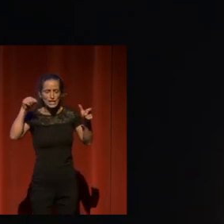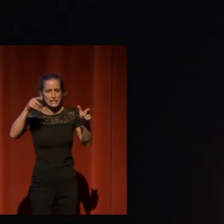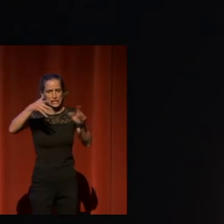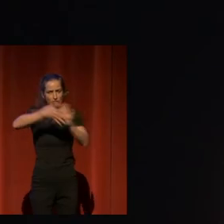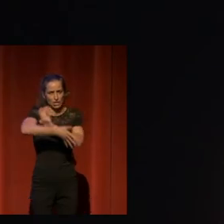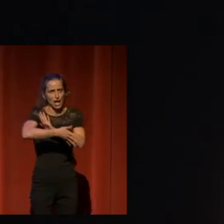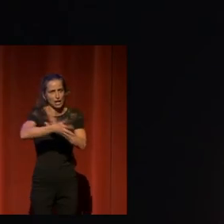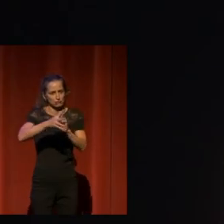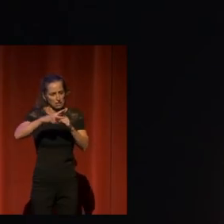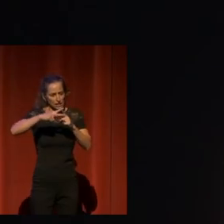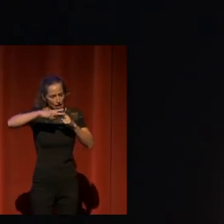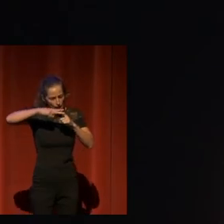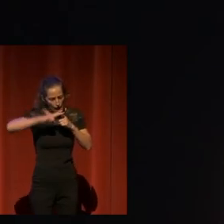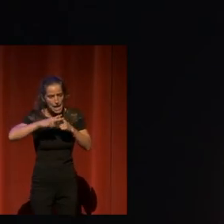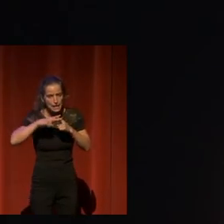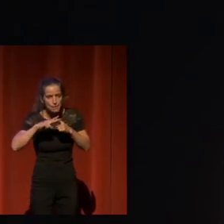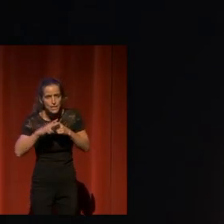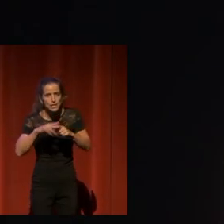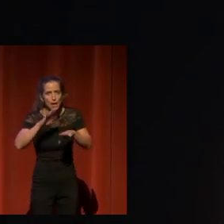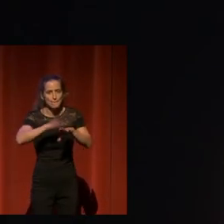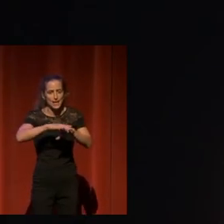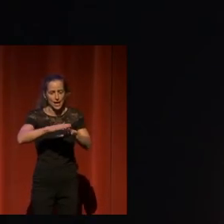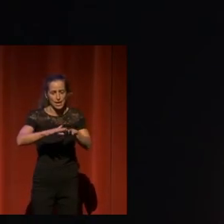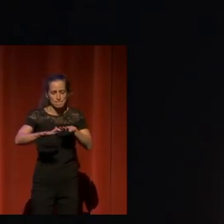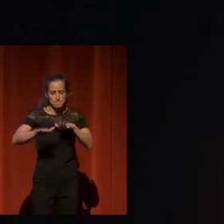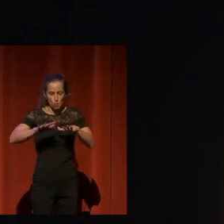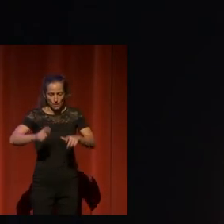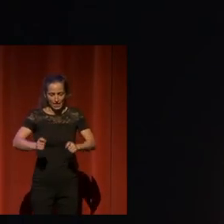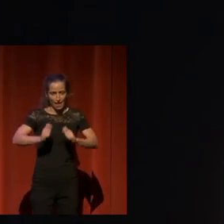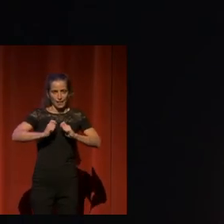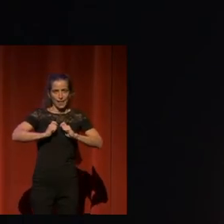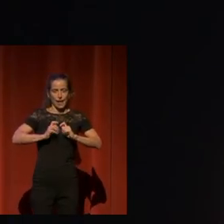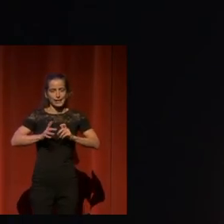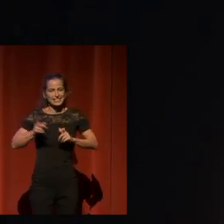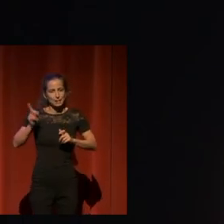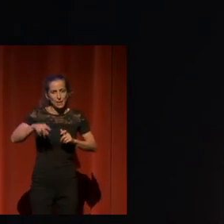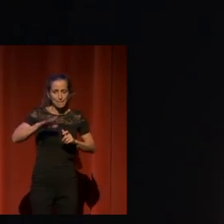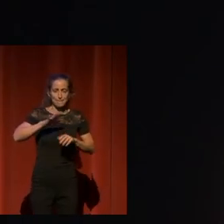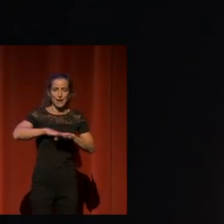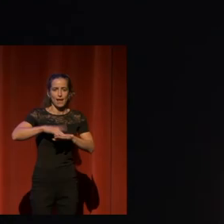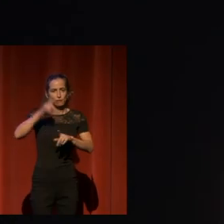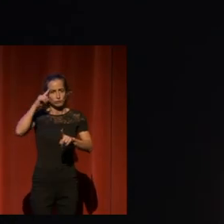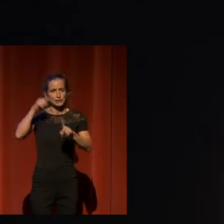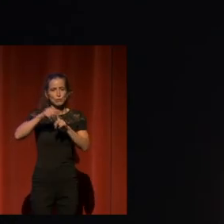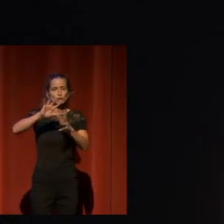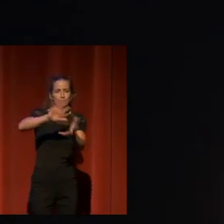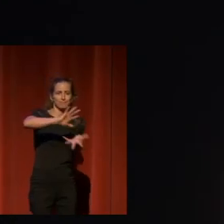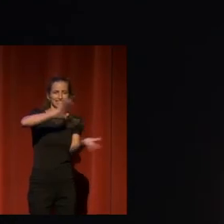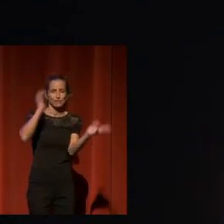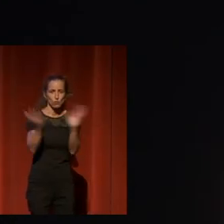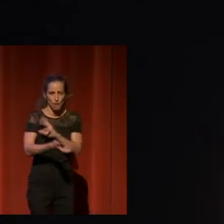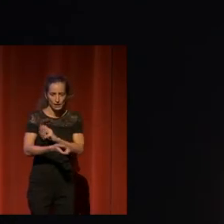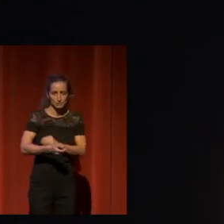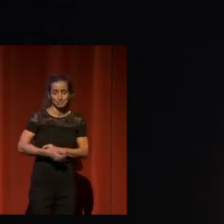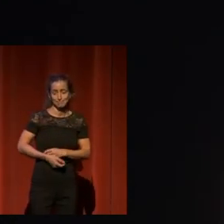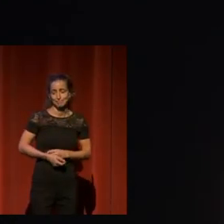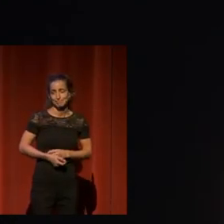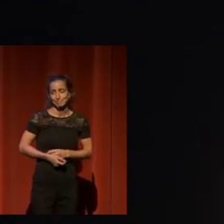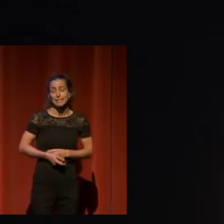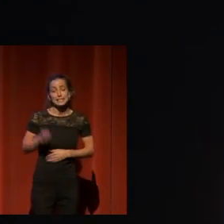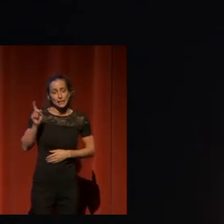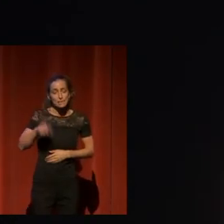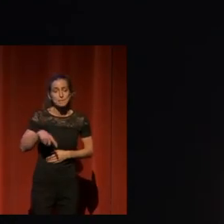movilizar y para transformar, y que están en el lugar adecuado las personas que